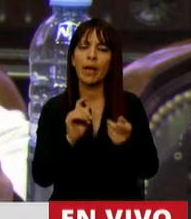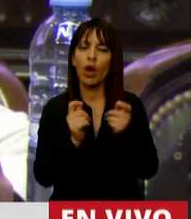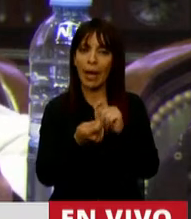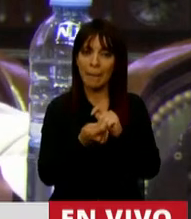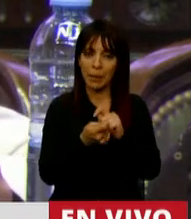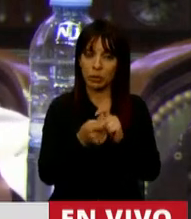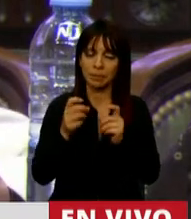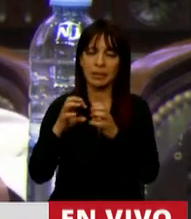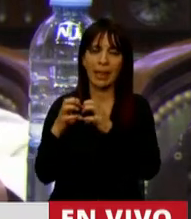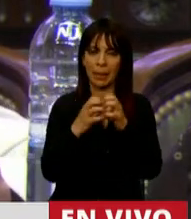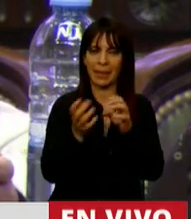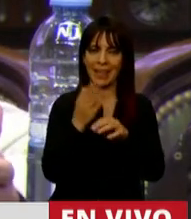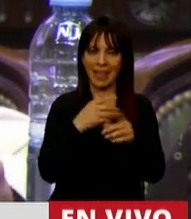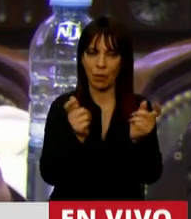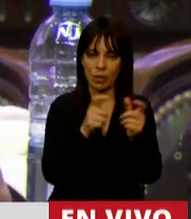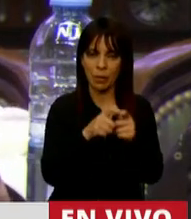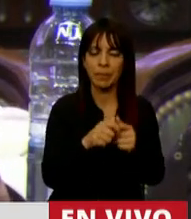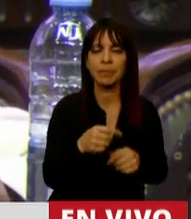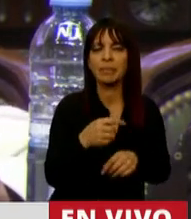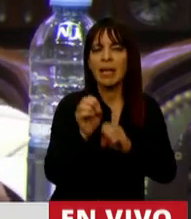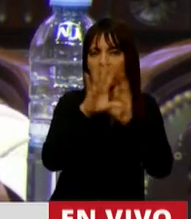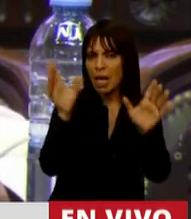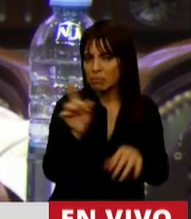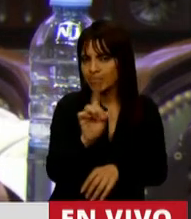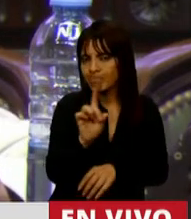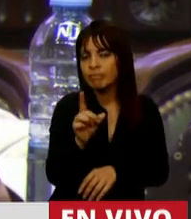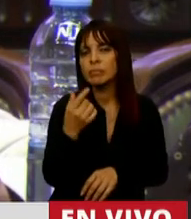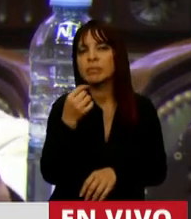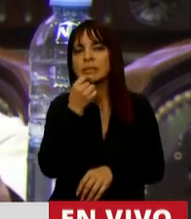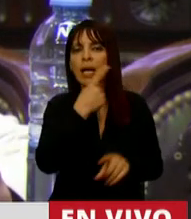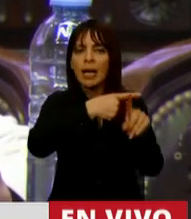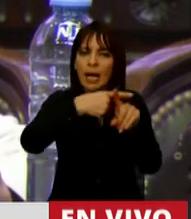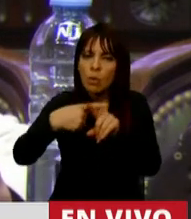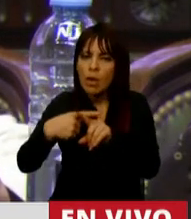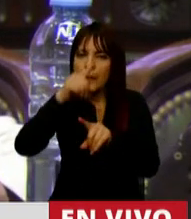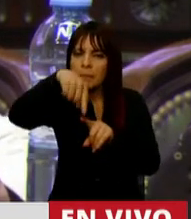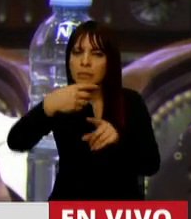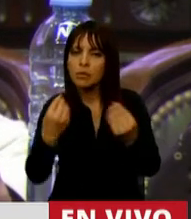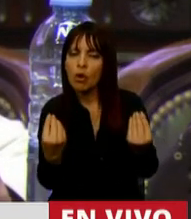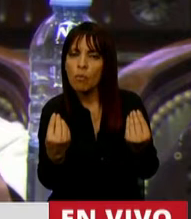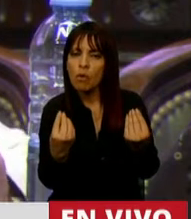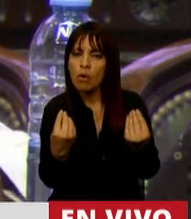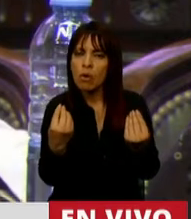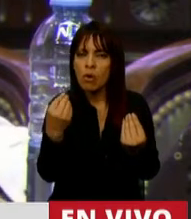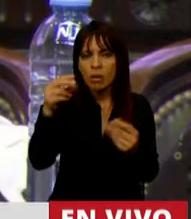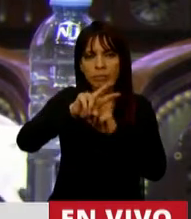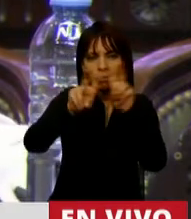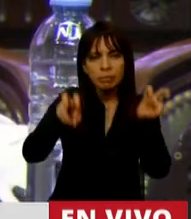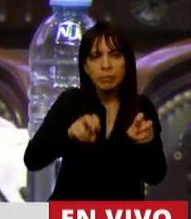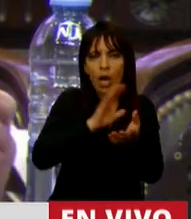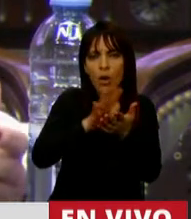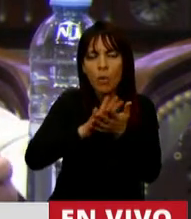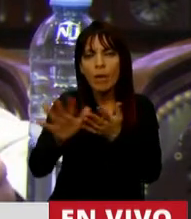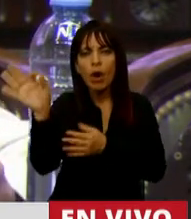surgidos del debate en comisión, no queda claro si están calculados en base a nuevos ingresos.